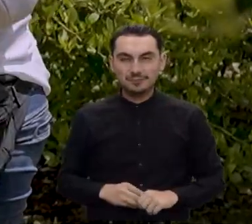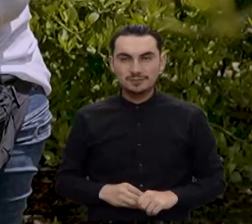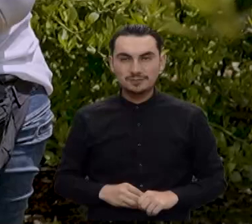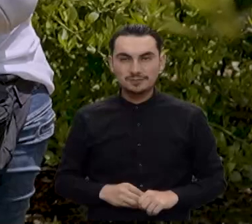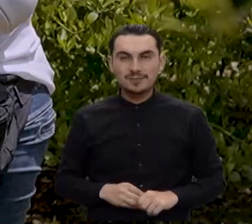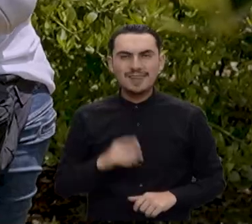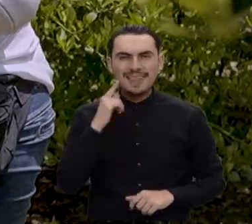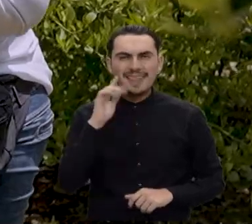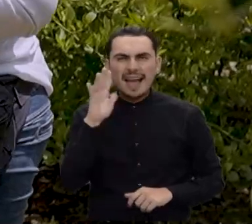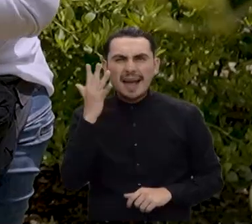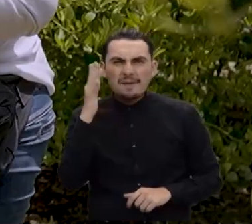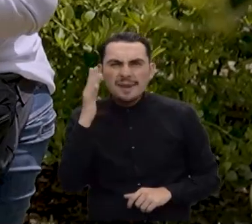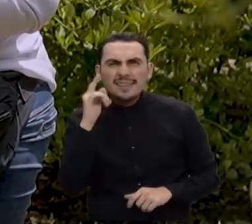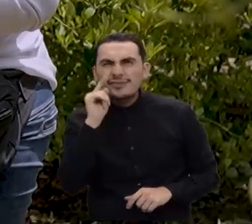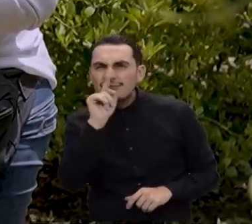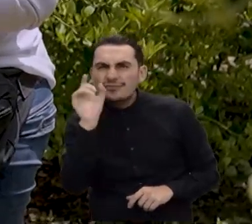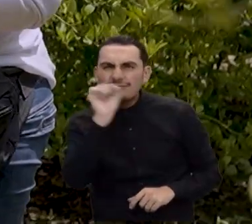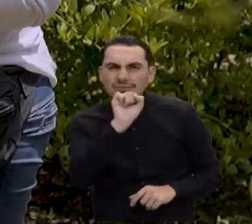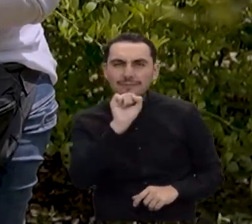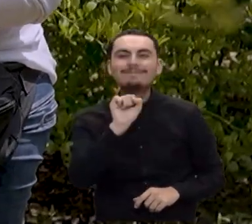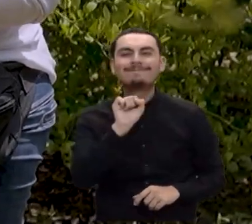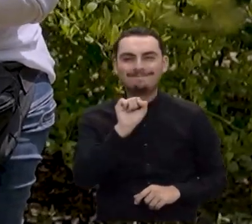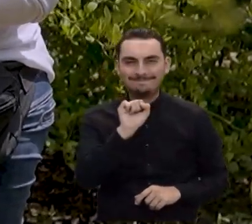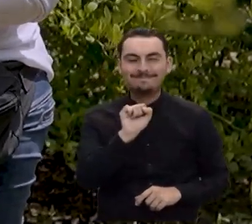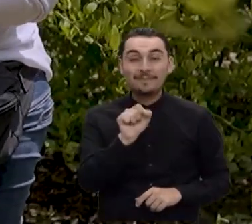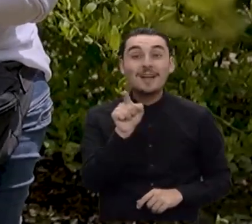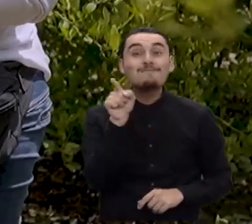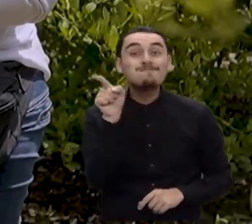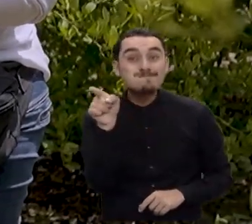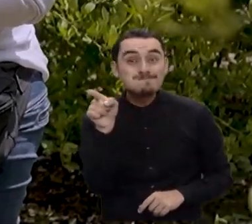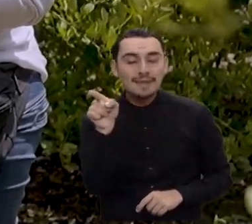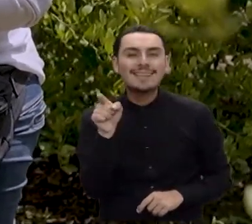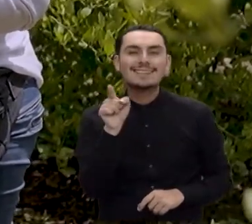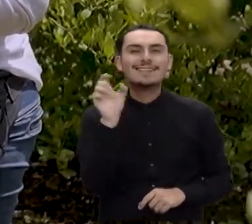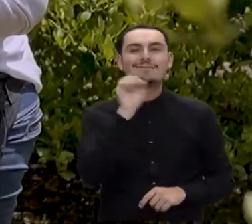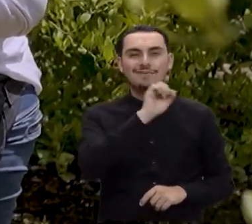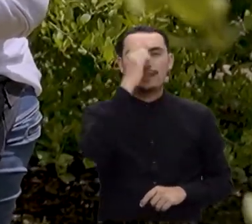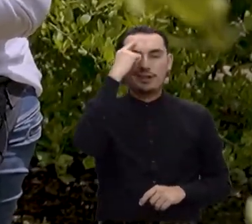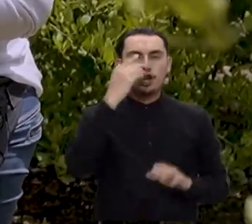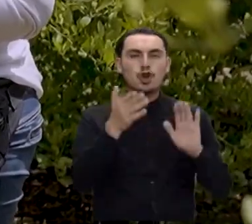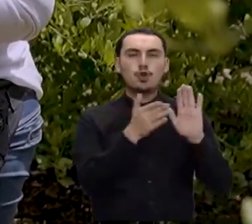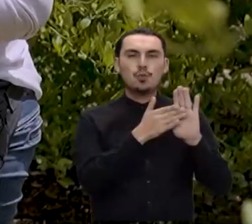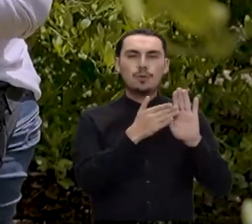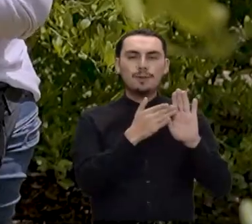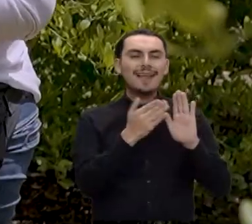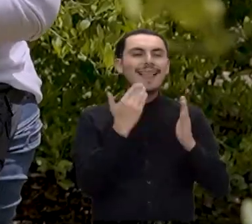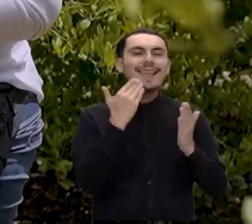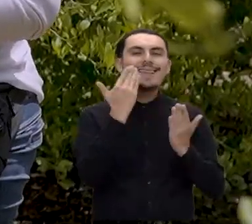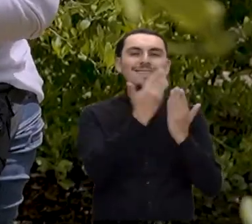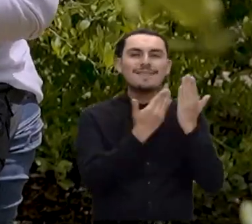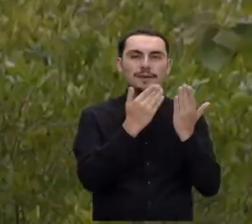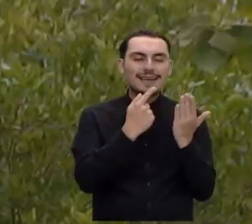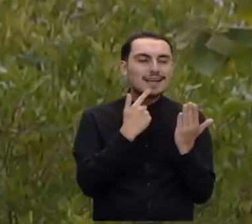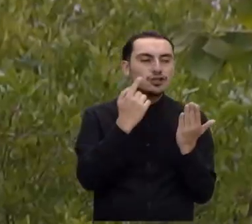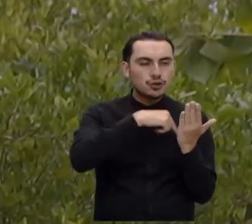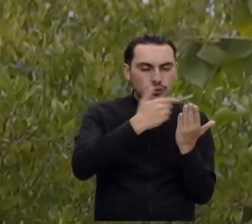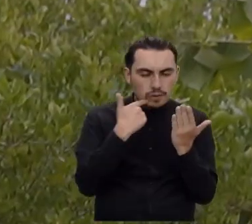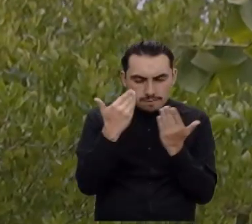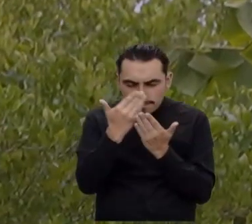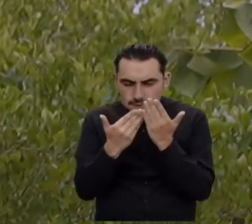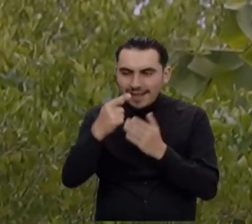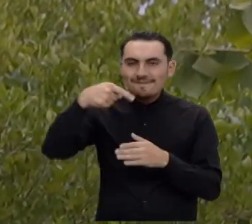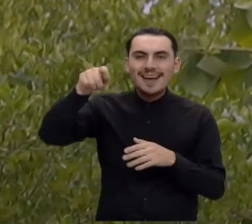Yo he identificado unos huevitos amarillos, sí, palmoncitos. Sí, señor. Eso. Entonces, esas son las que nosotros tomamos y nos llevamos ese sílido